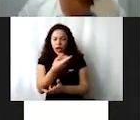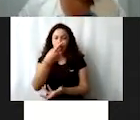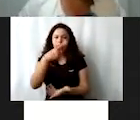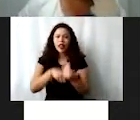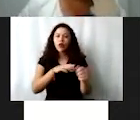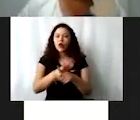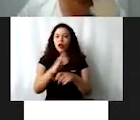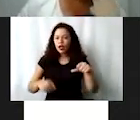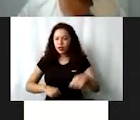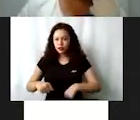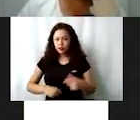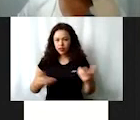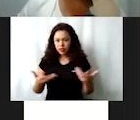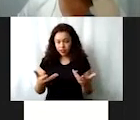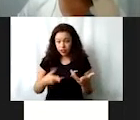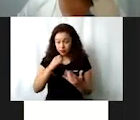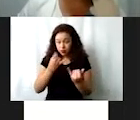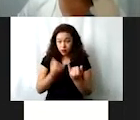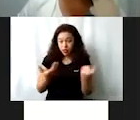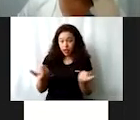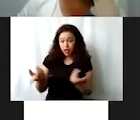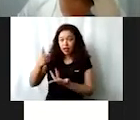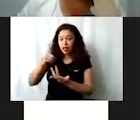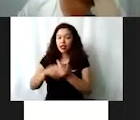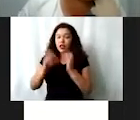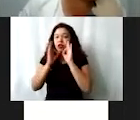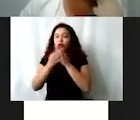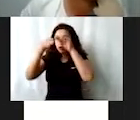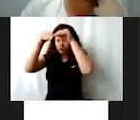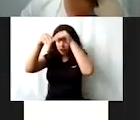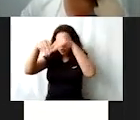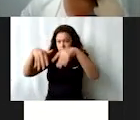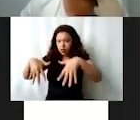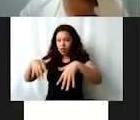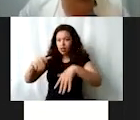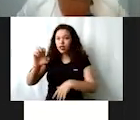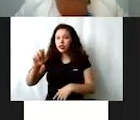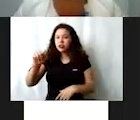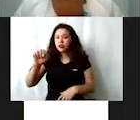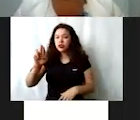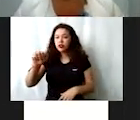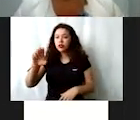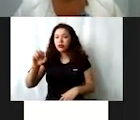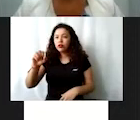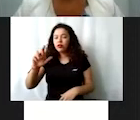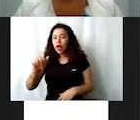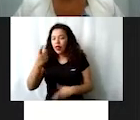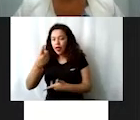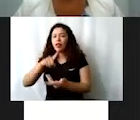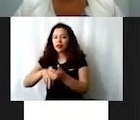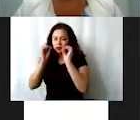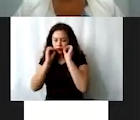y estos formaban parte integral del formato estructural de la organización. Entonces, en este